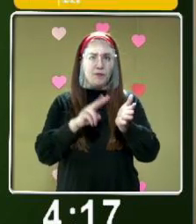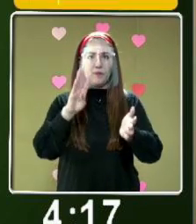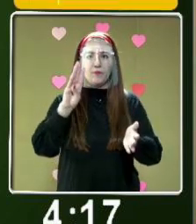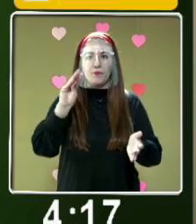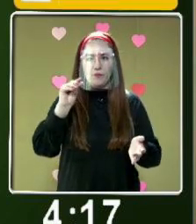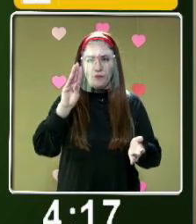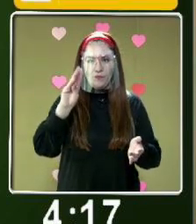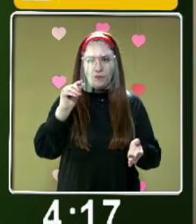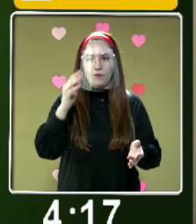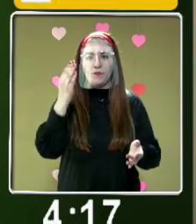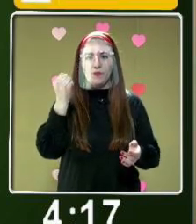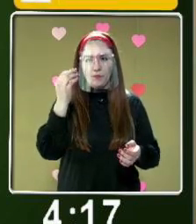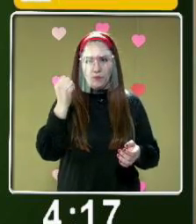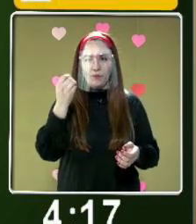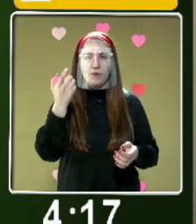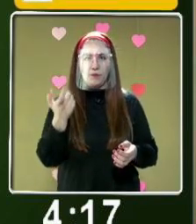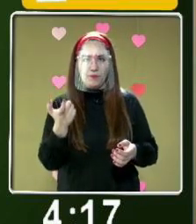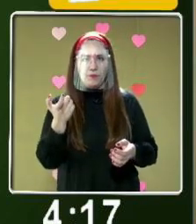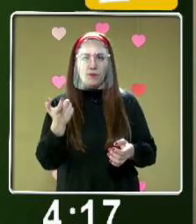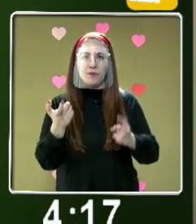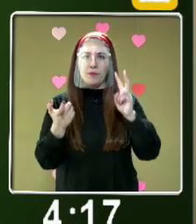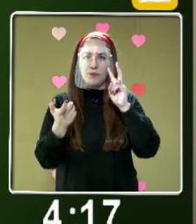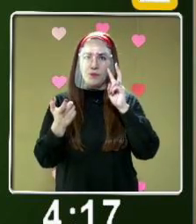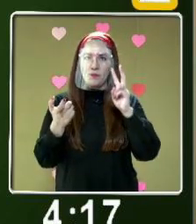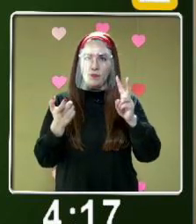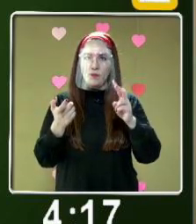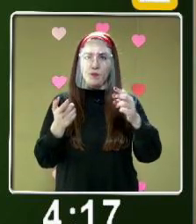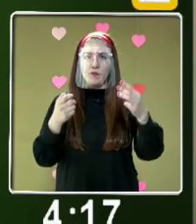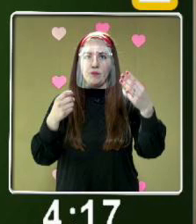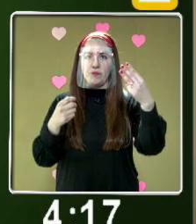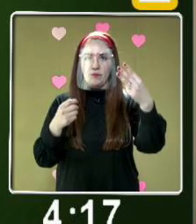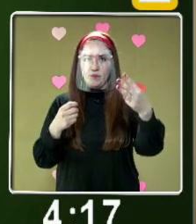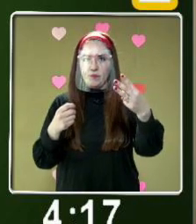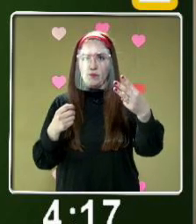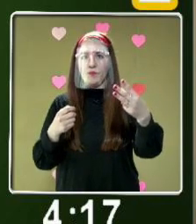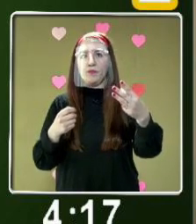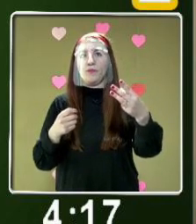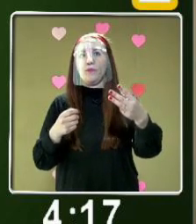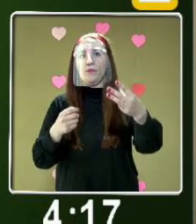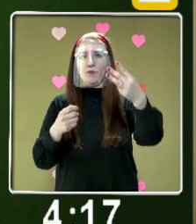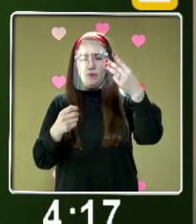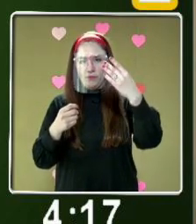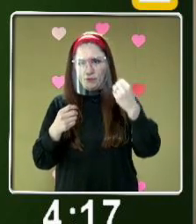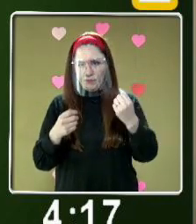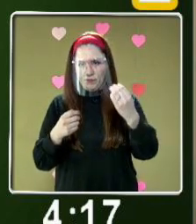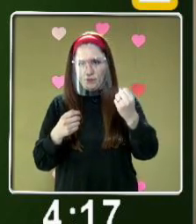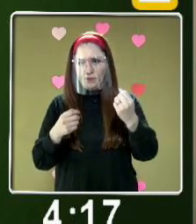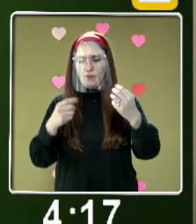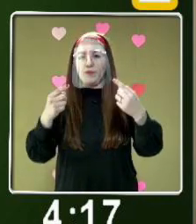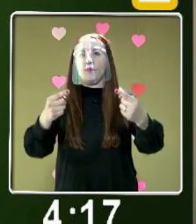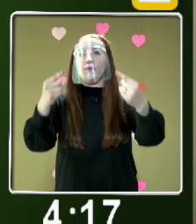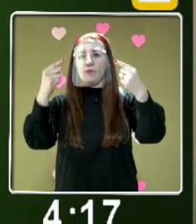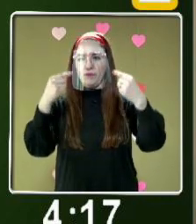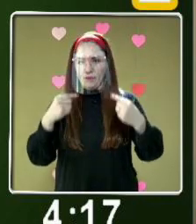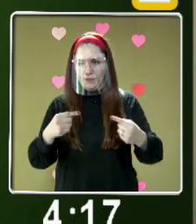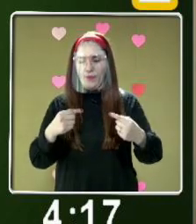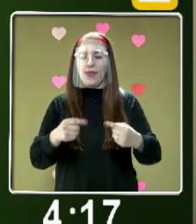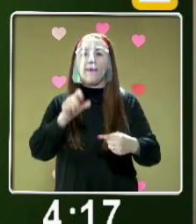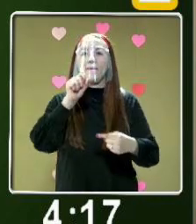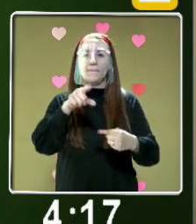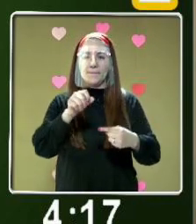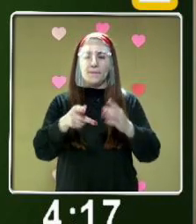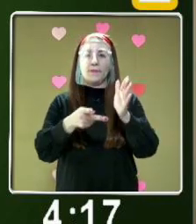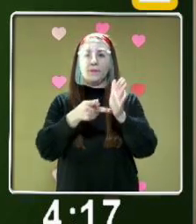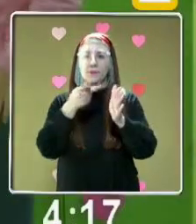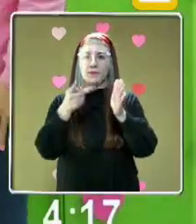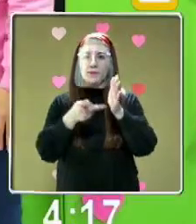pesos. Si tú te das cuenta, el tema que vamos a trabajar o la palabra oculta fue valor constante. Entonces, yo quiero